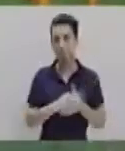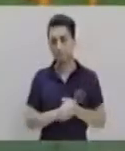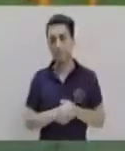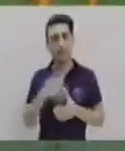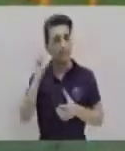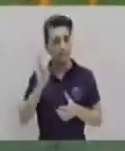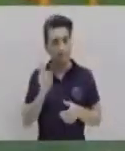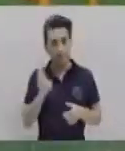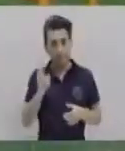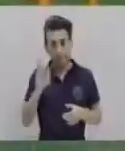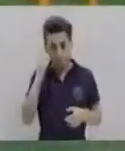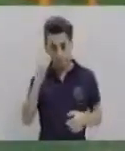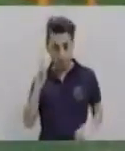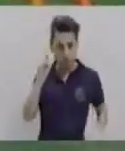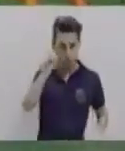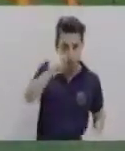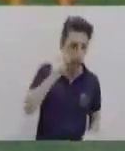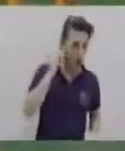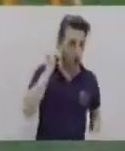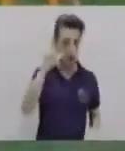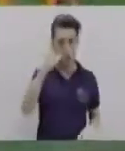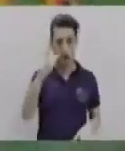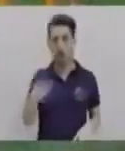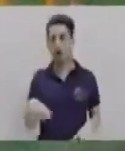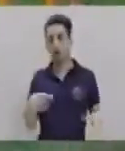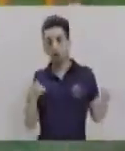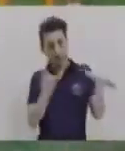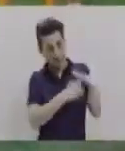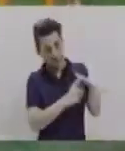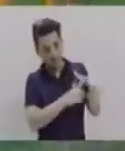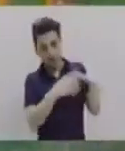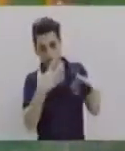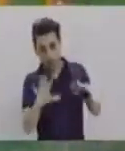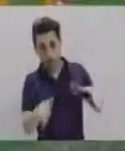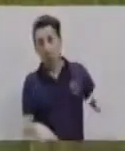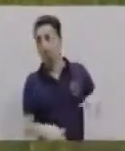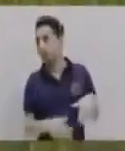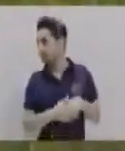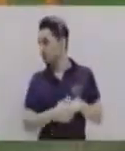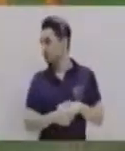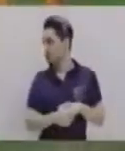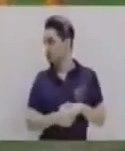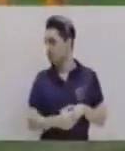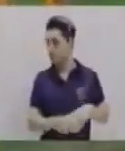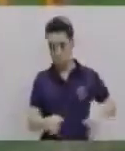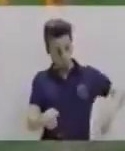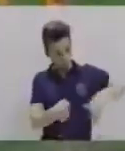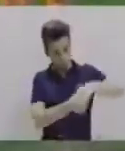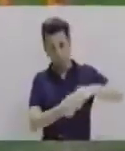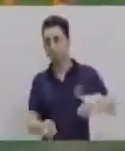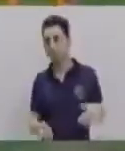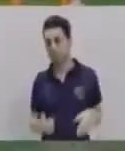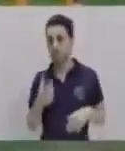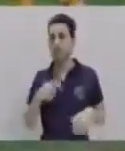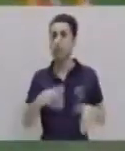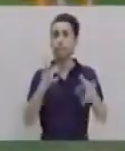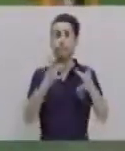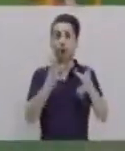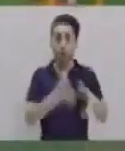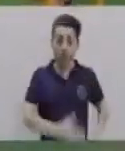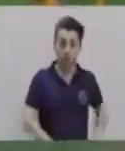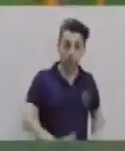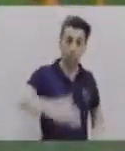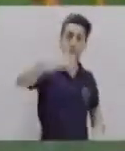buena, ahora cambiamos el perfil, externo, tu pie hábil, buena, media